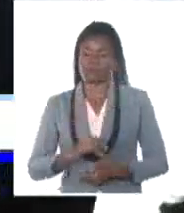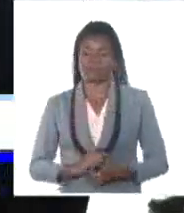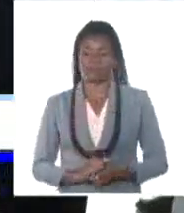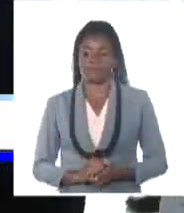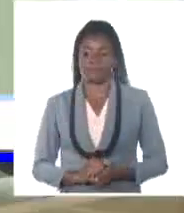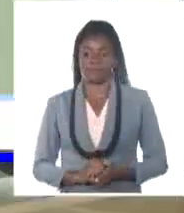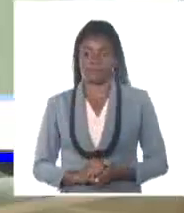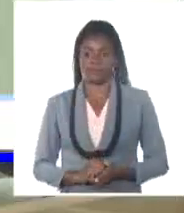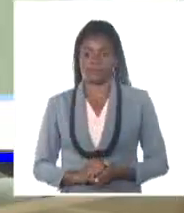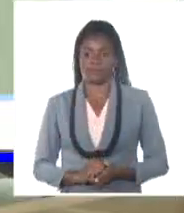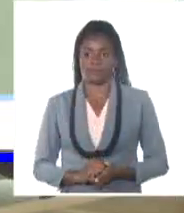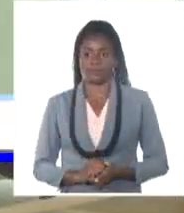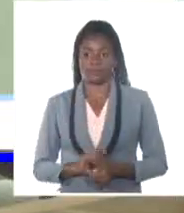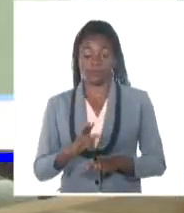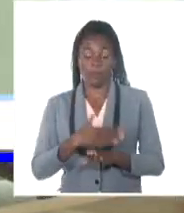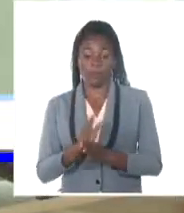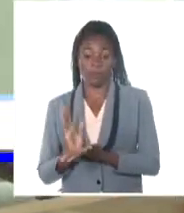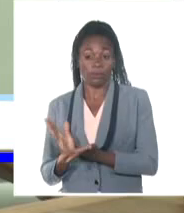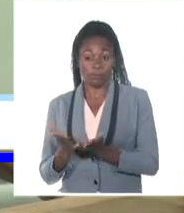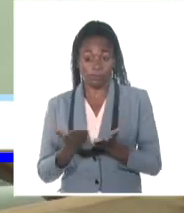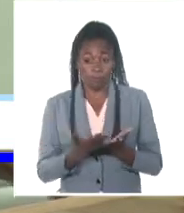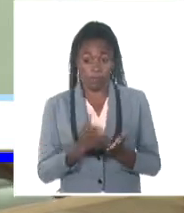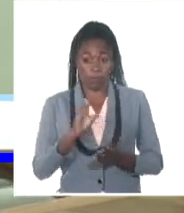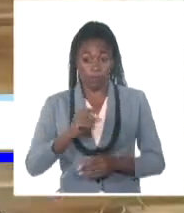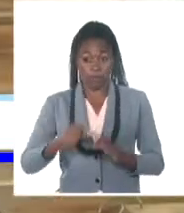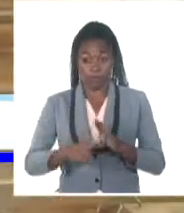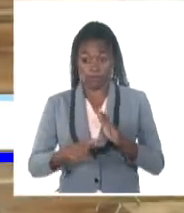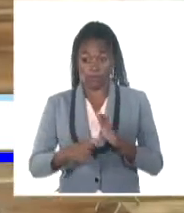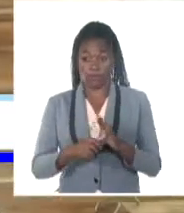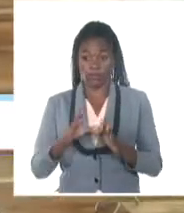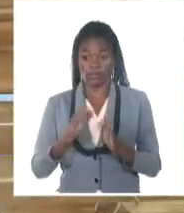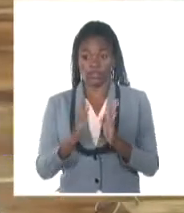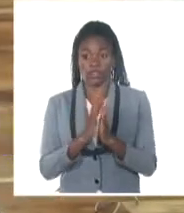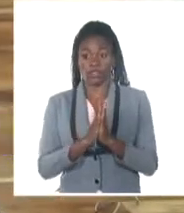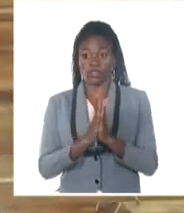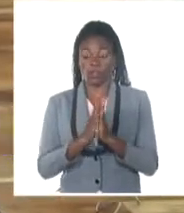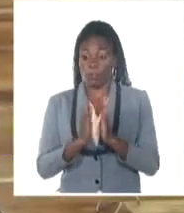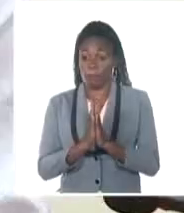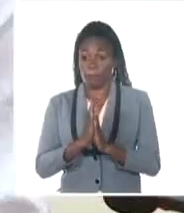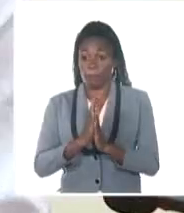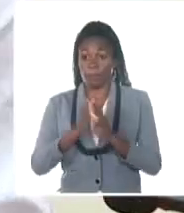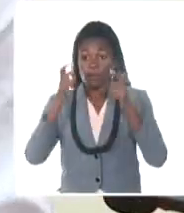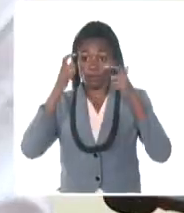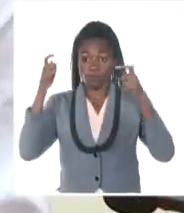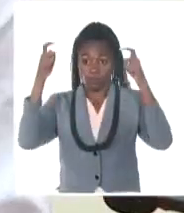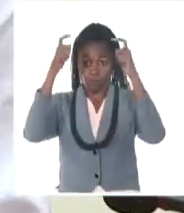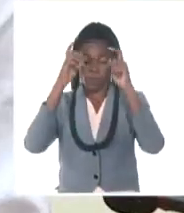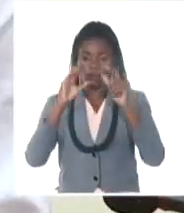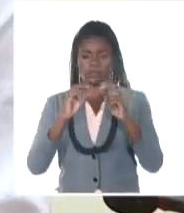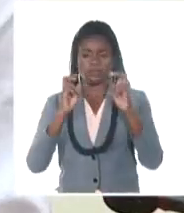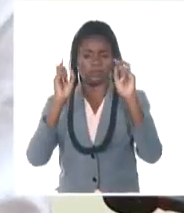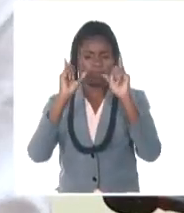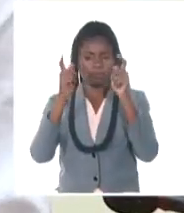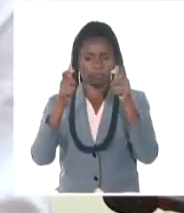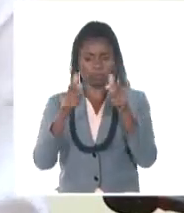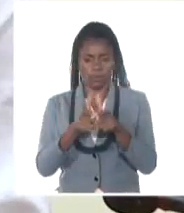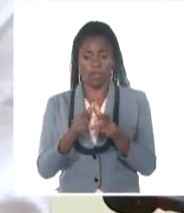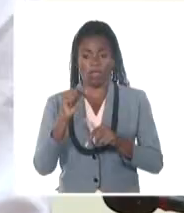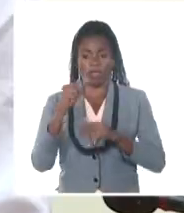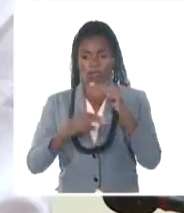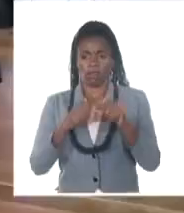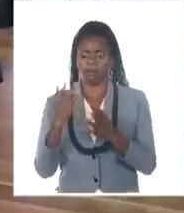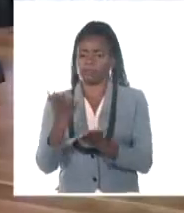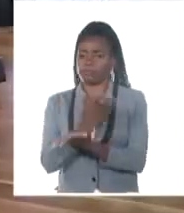Al darles la bienvenida, el mandatario evocó la figura del padre Félix Varela y recordó que la reunión se realizaba en el contexto de